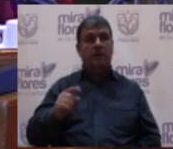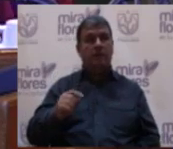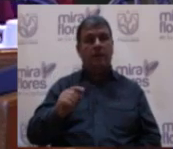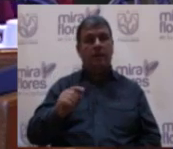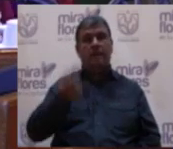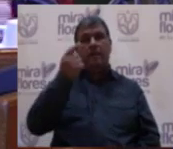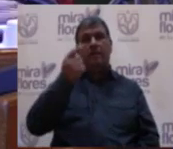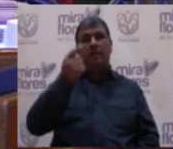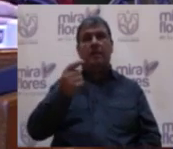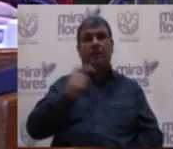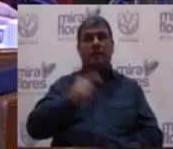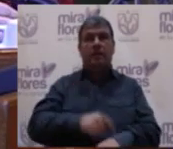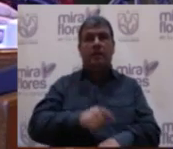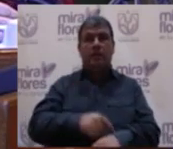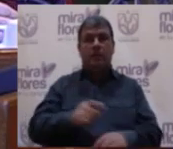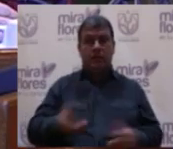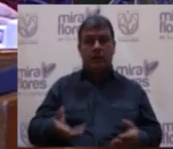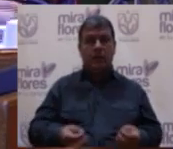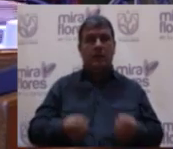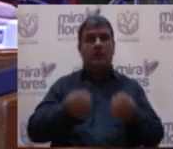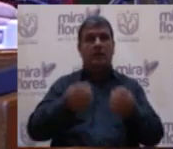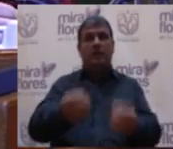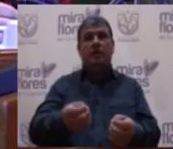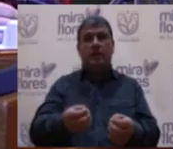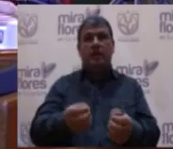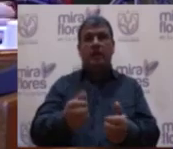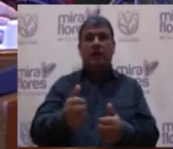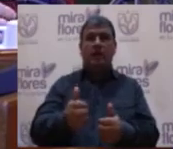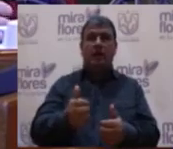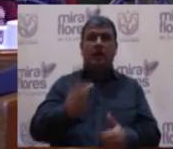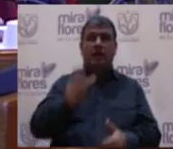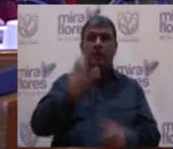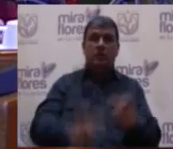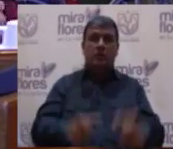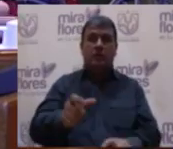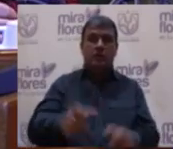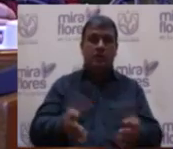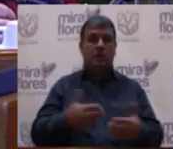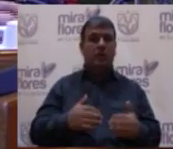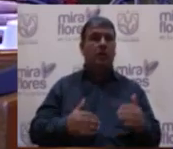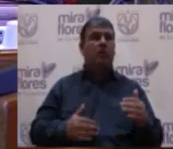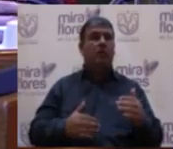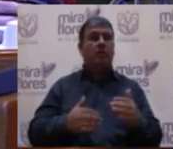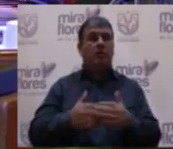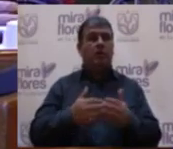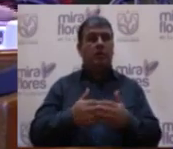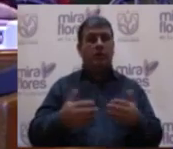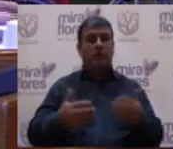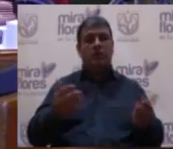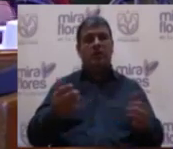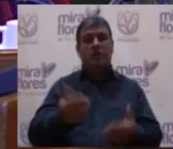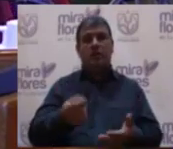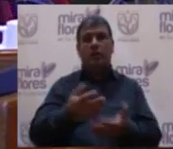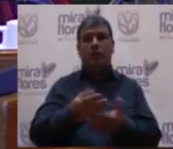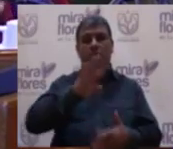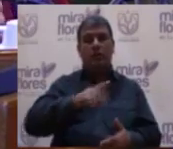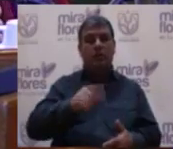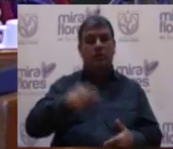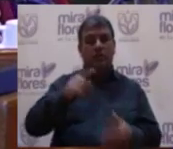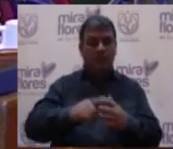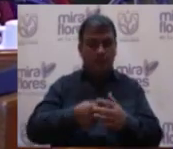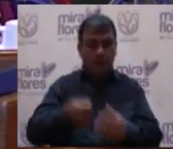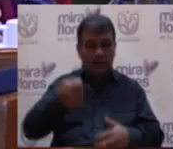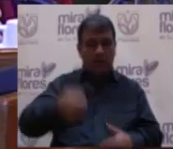momento que se presenta el postor, no estableciendo un monto de 4 millones como mínimo para que empiece a